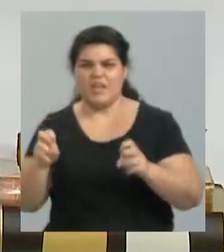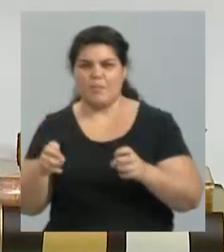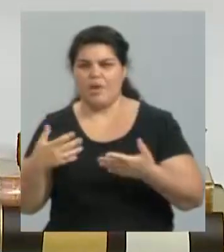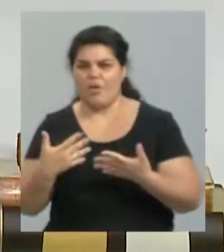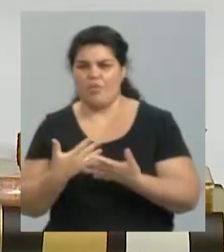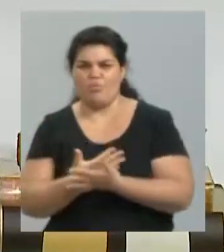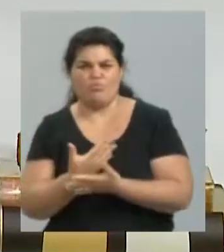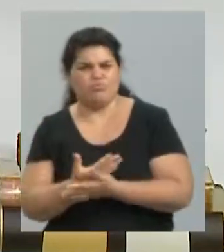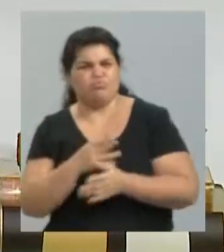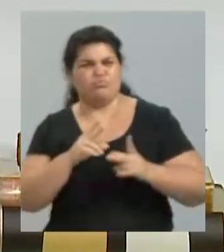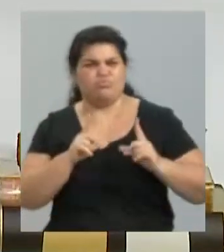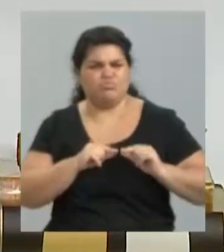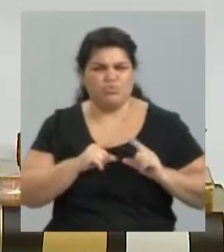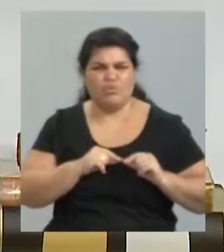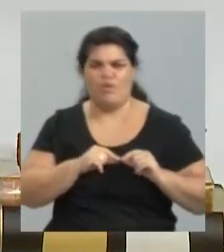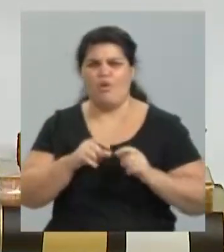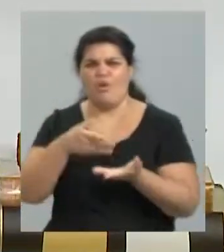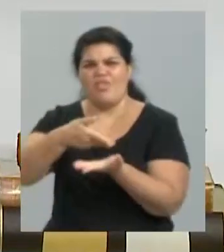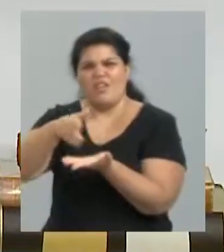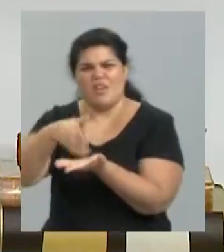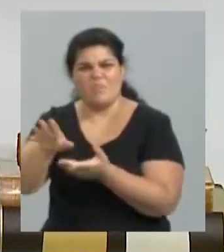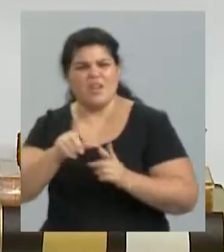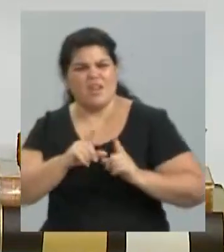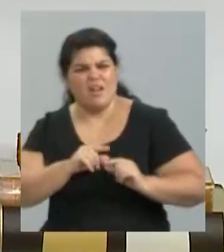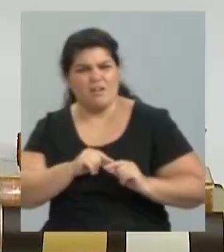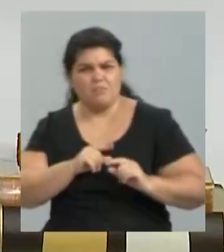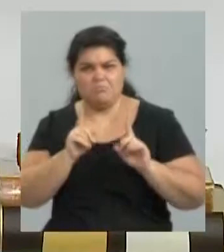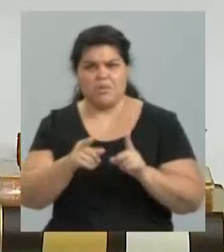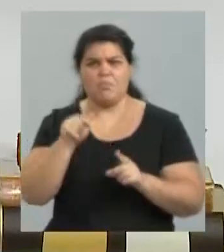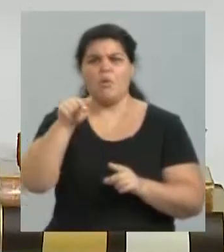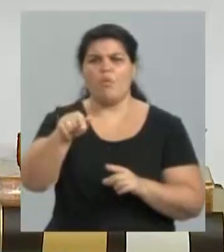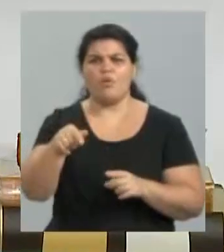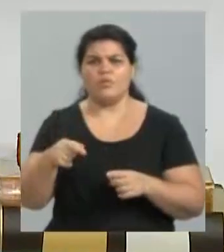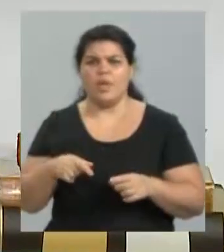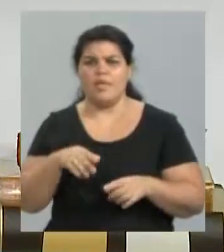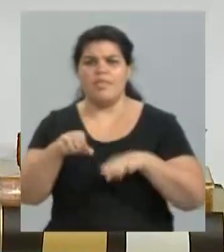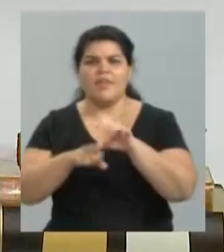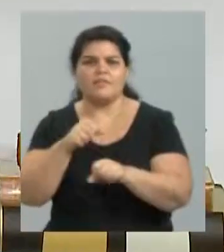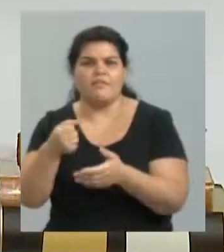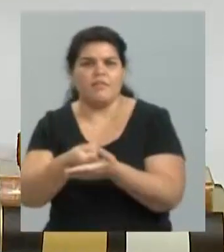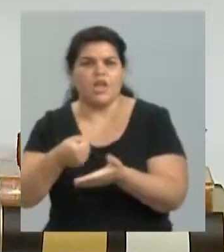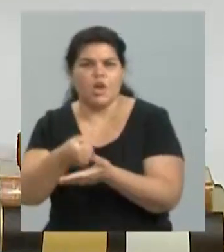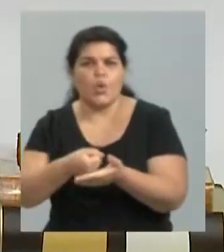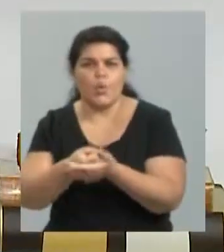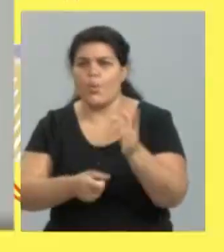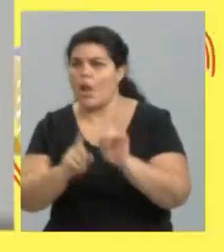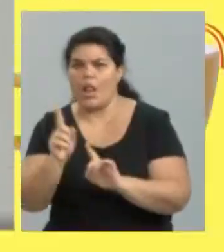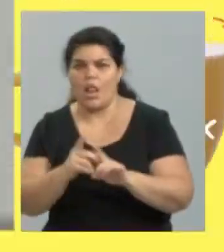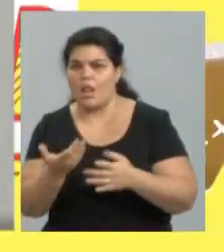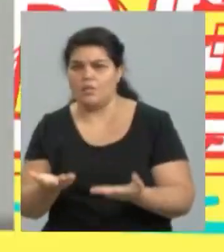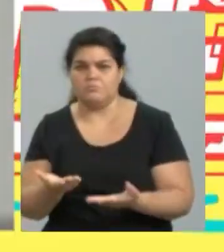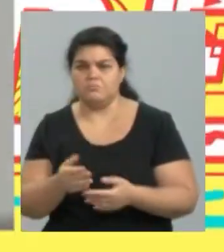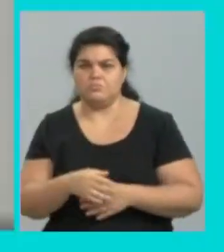la discriminación, ¿cuáles son los primeros desafíos que vos te planteás como para empezar a cumplir objetivos? y